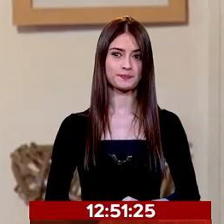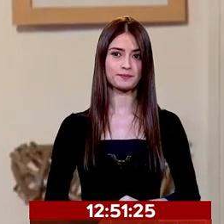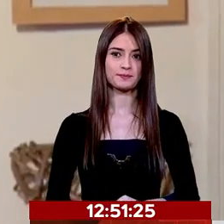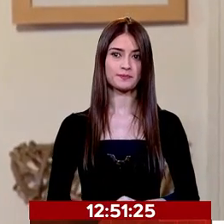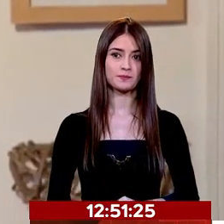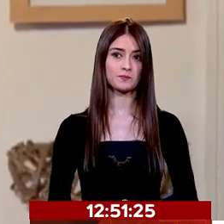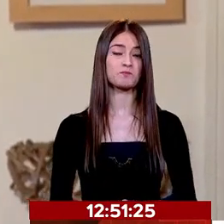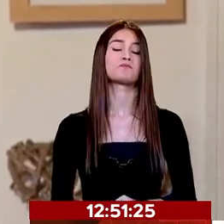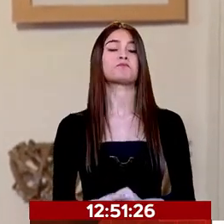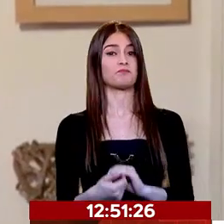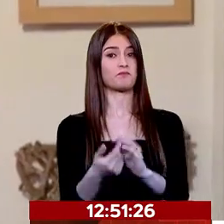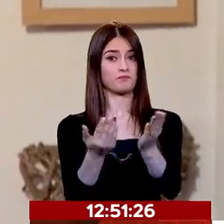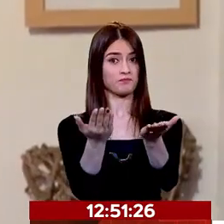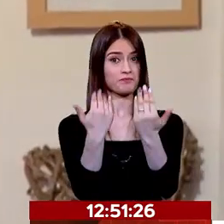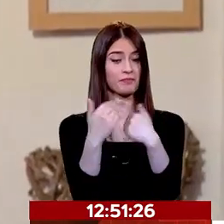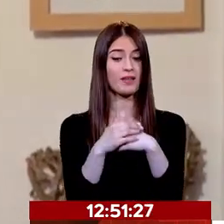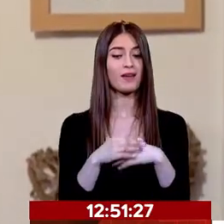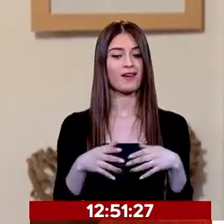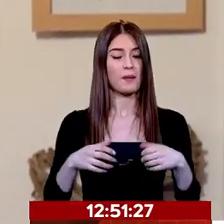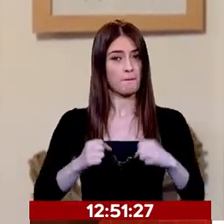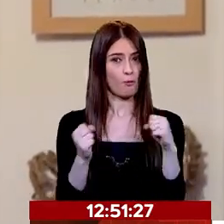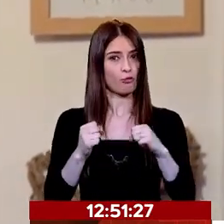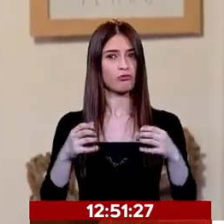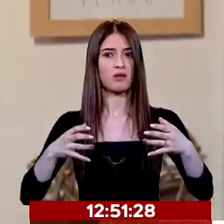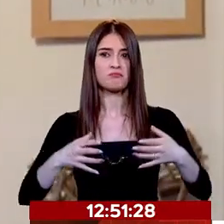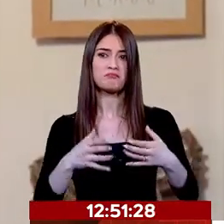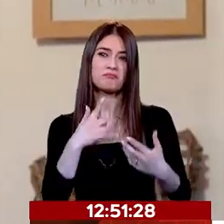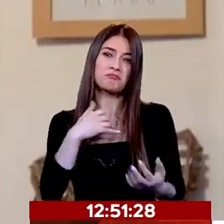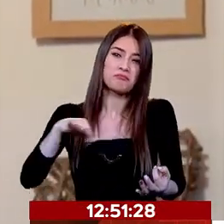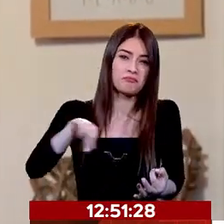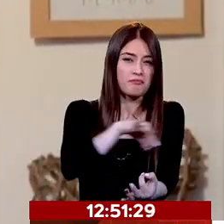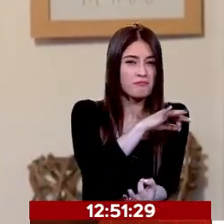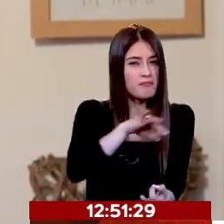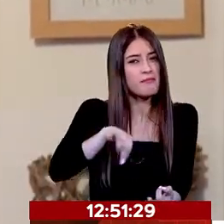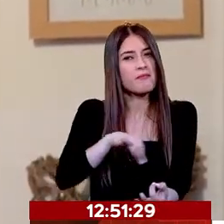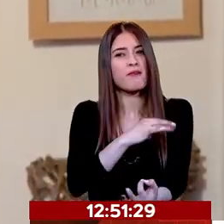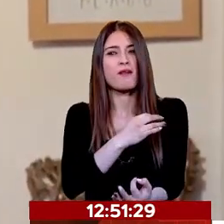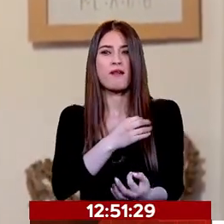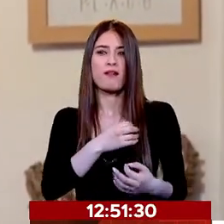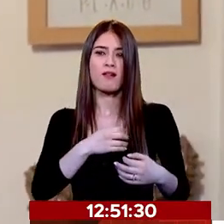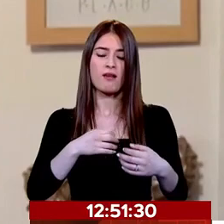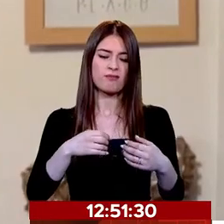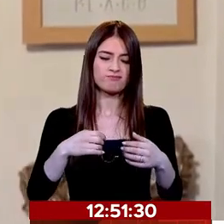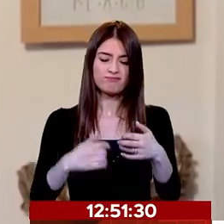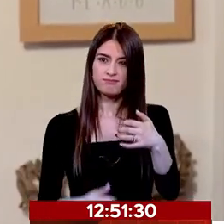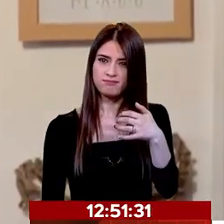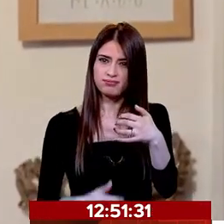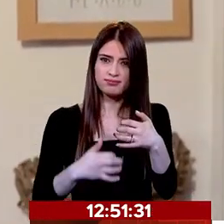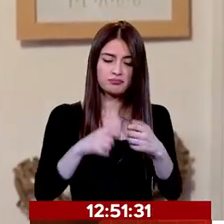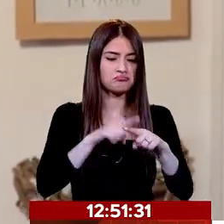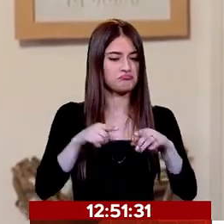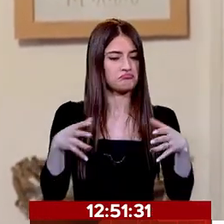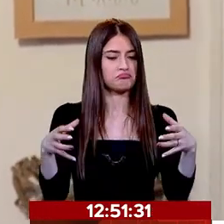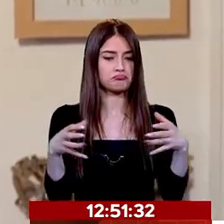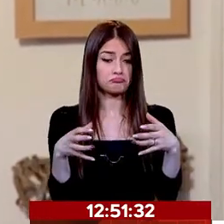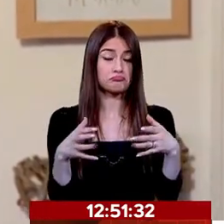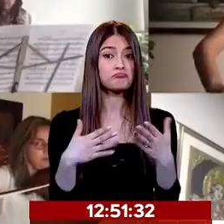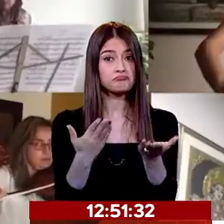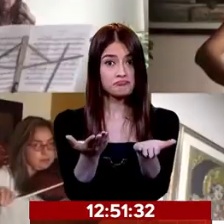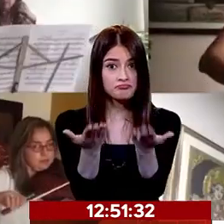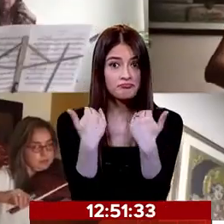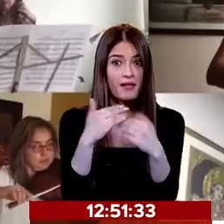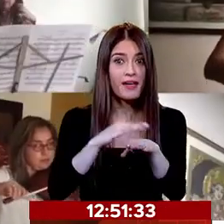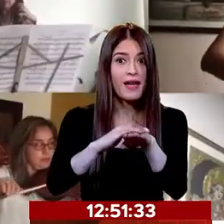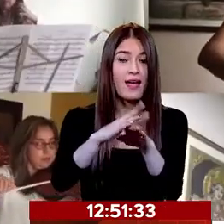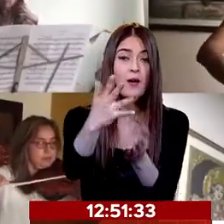Queridos amigos y seguidores, la Orquesta Filarmónica de Bogotá quiere invitarlos a participar del reto Soy Colombiano OFB.